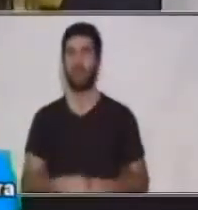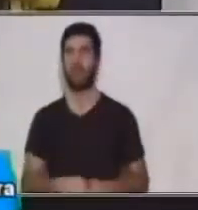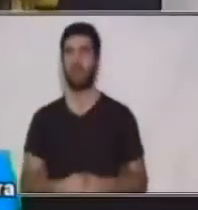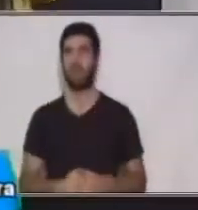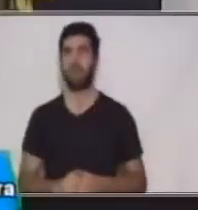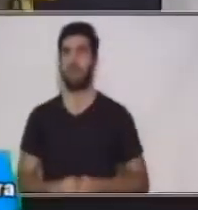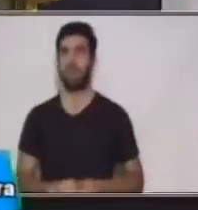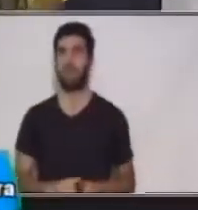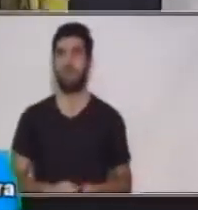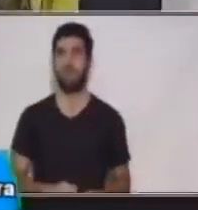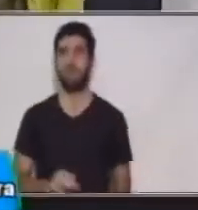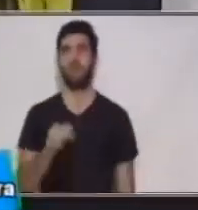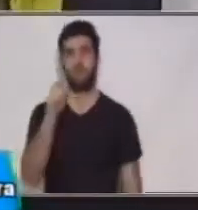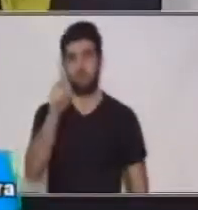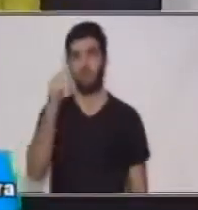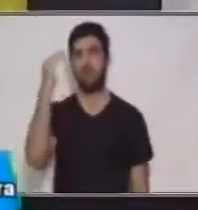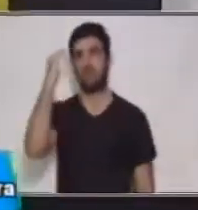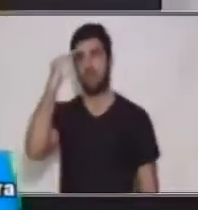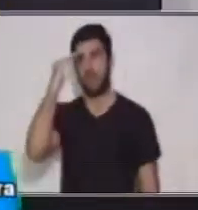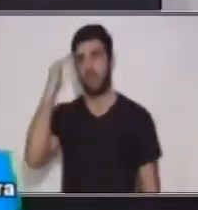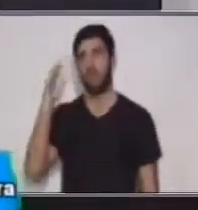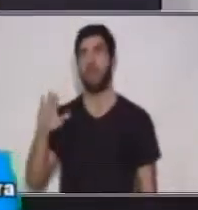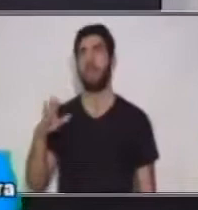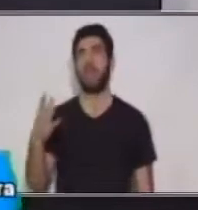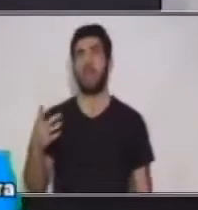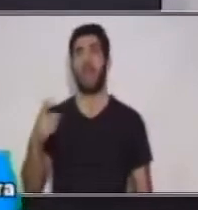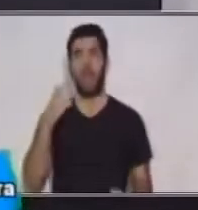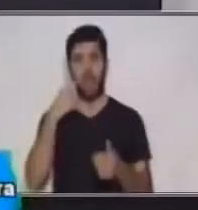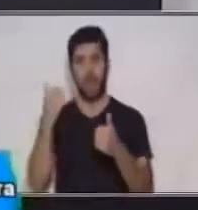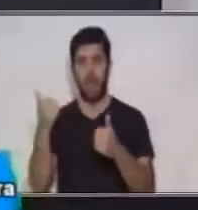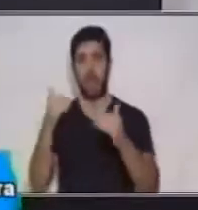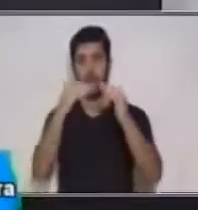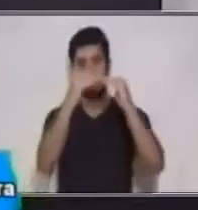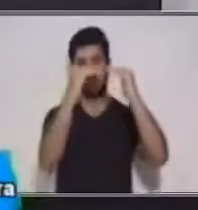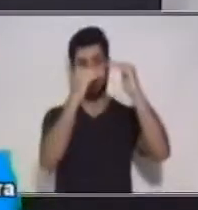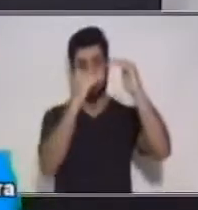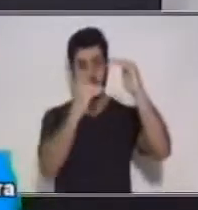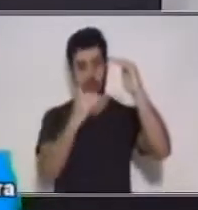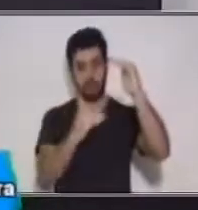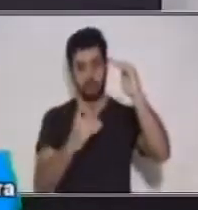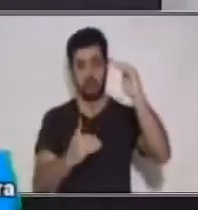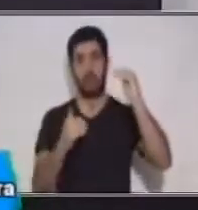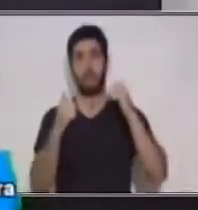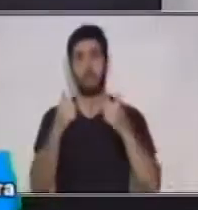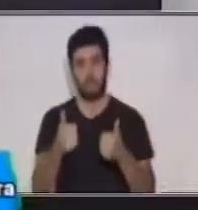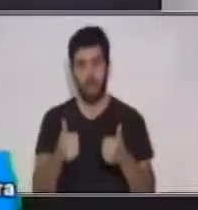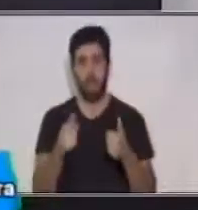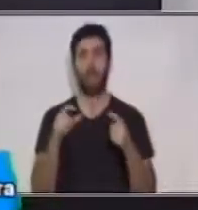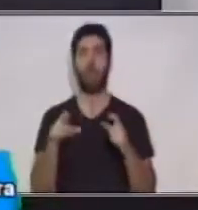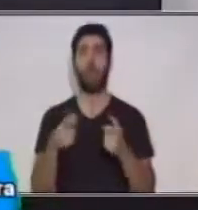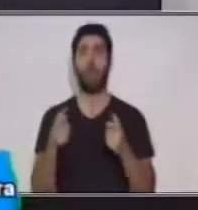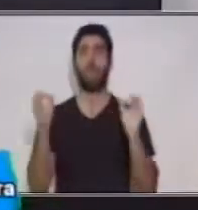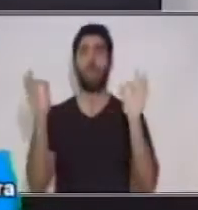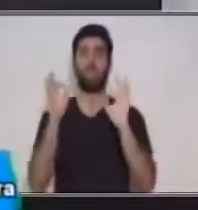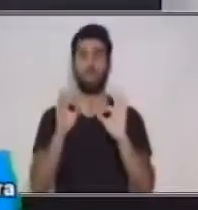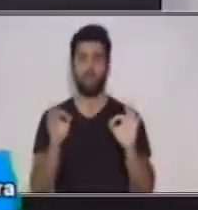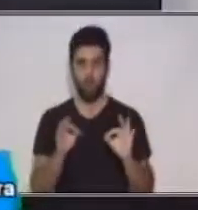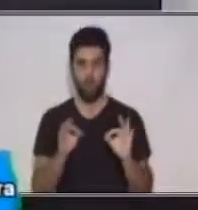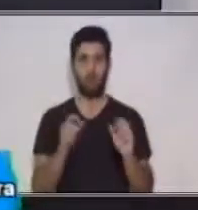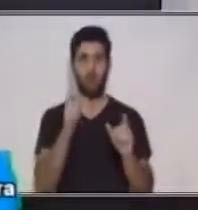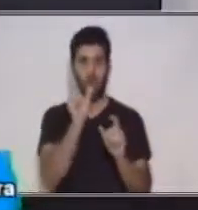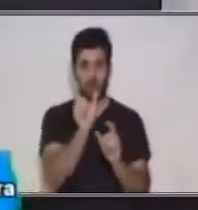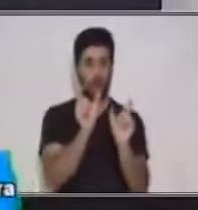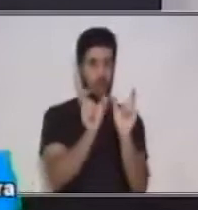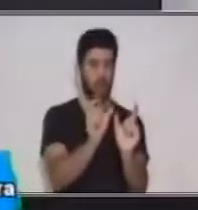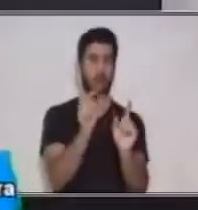Tú tienes que saber que está bien estructurado, ¿ya? Tienes que saber cuál es la raíz o la